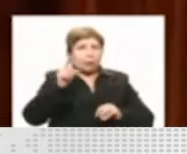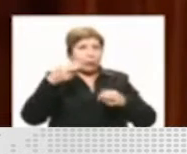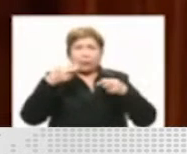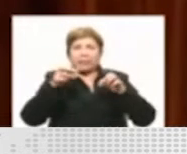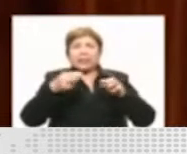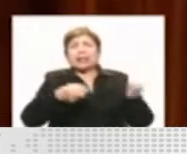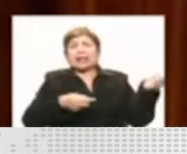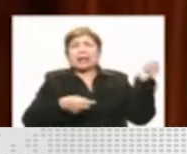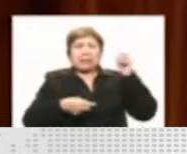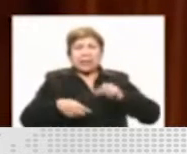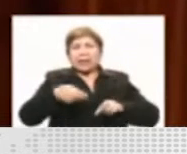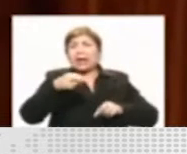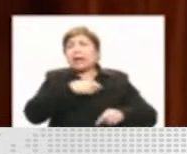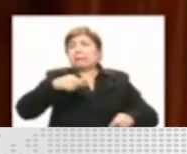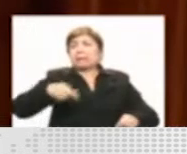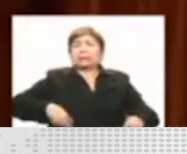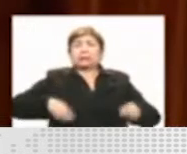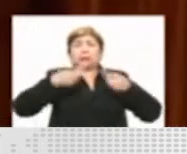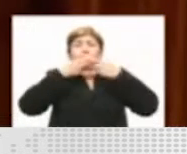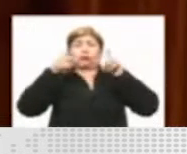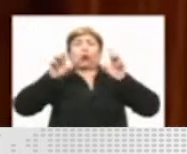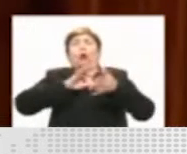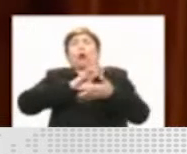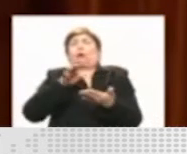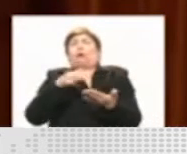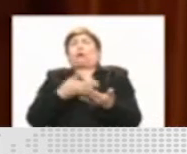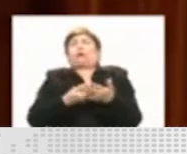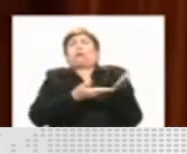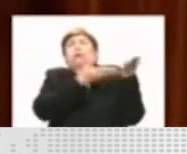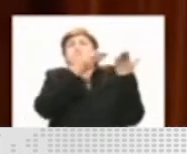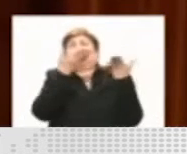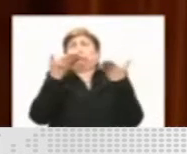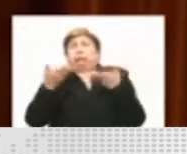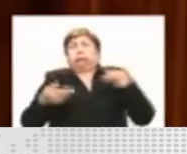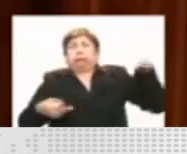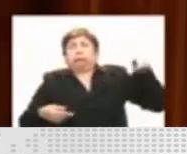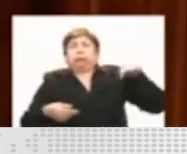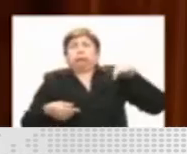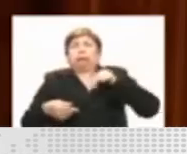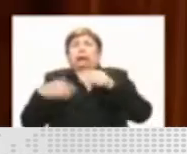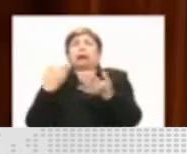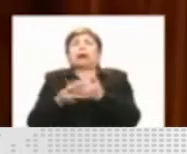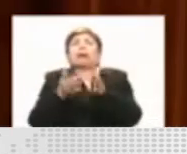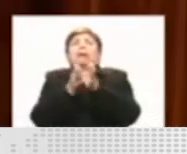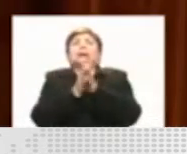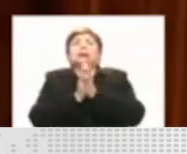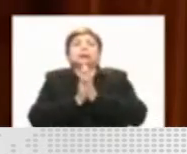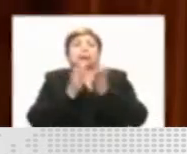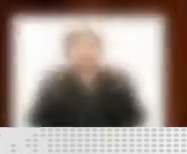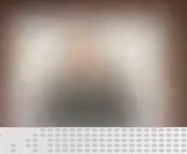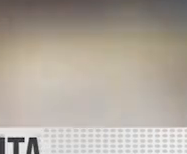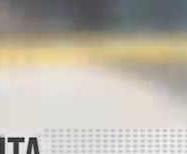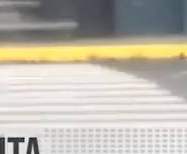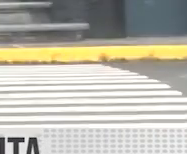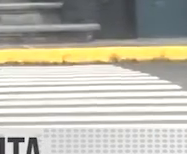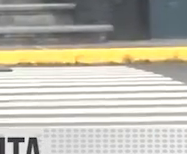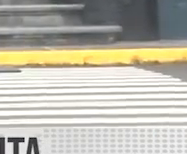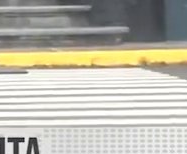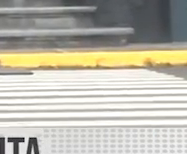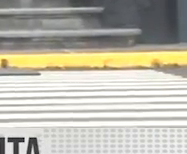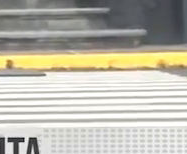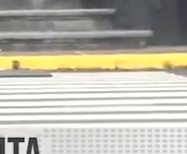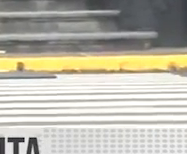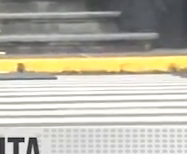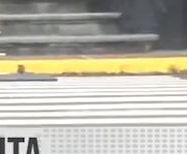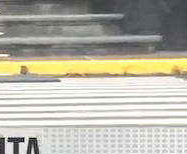que el presidente haga todo un traslado hasta acá para solicitar este tema similar